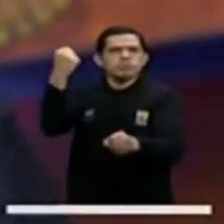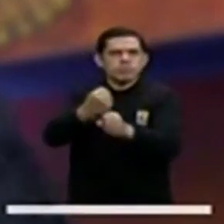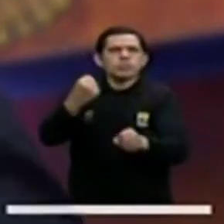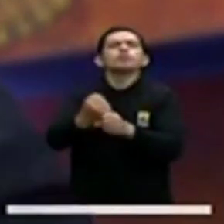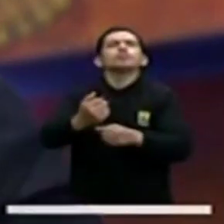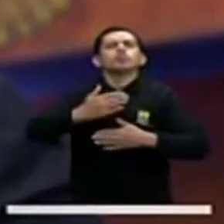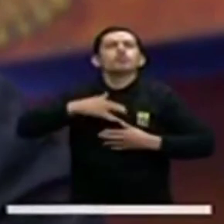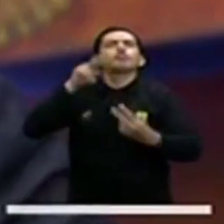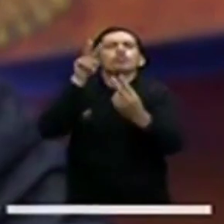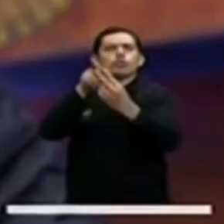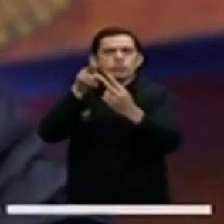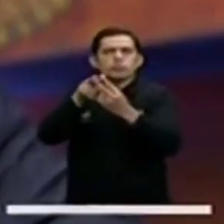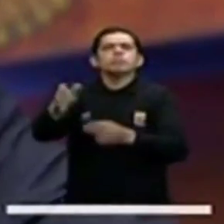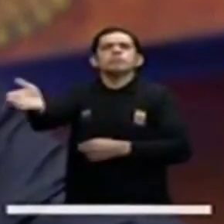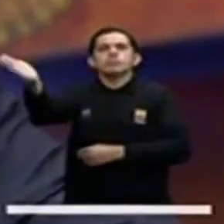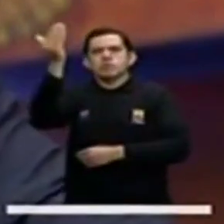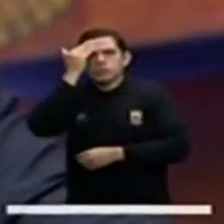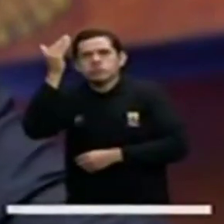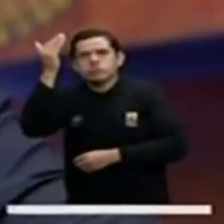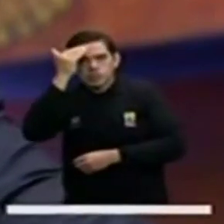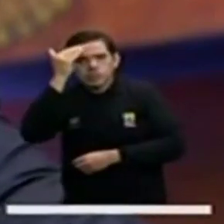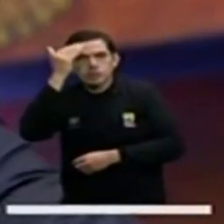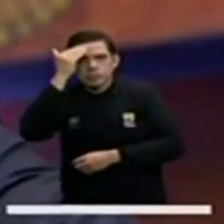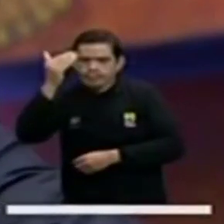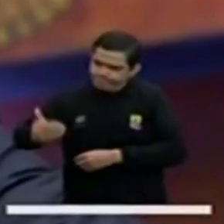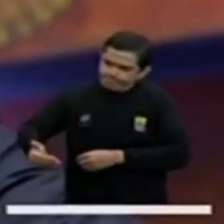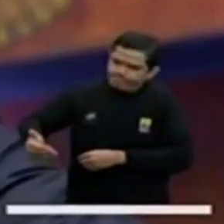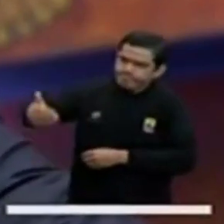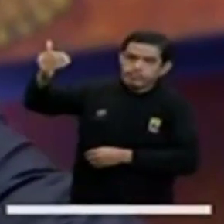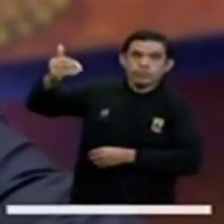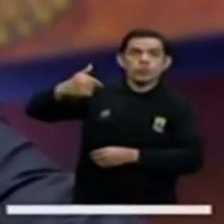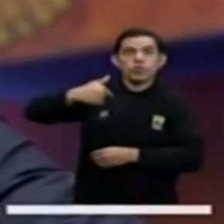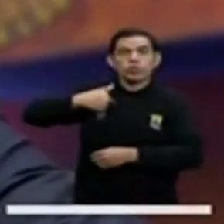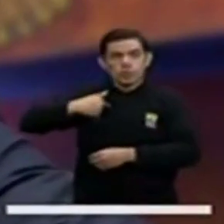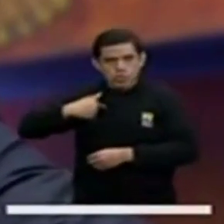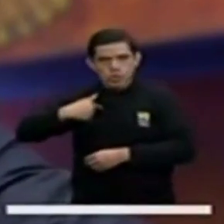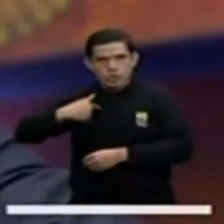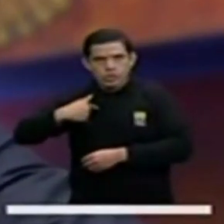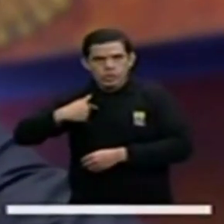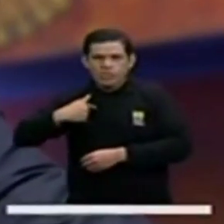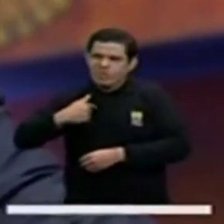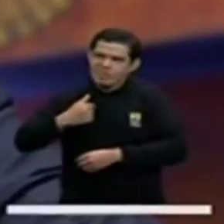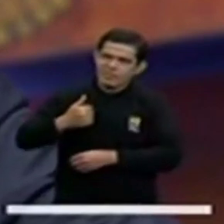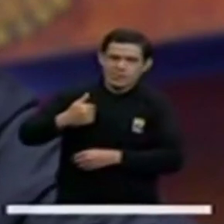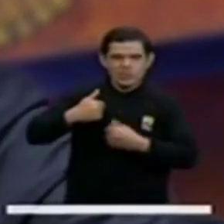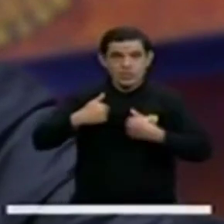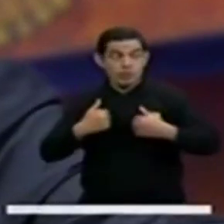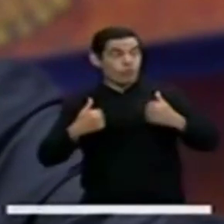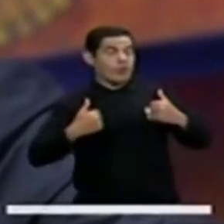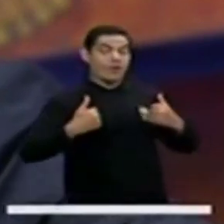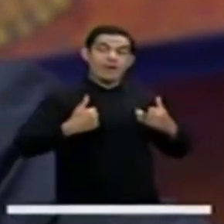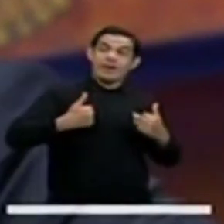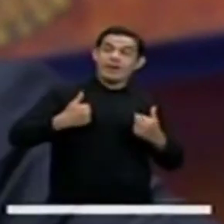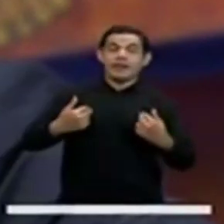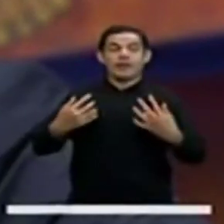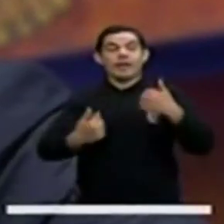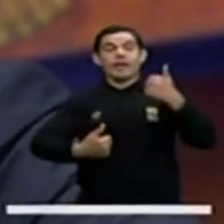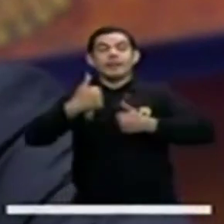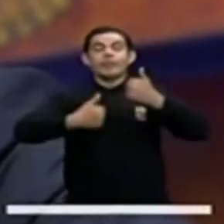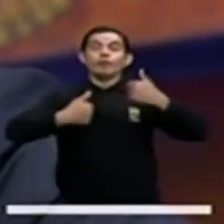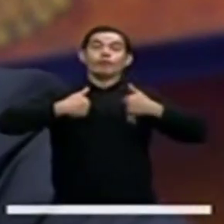ecuatorianos, yo lo sé, nunca fui el candidato más convencional. Soy el primero